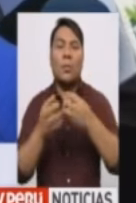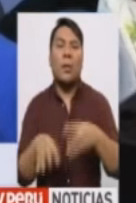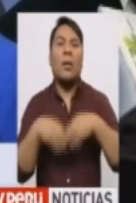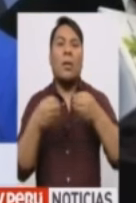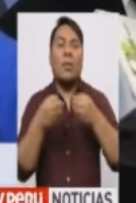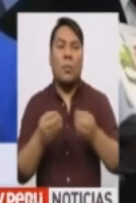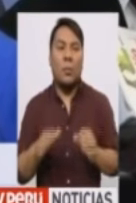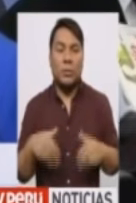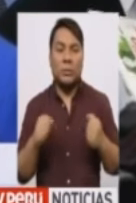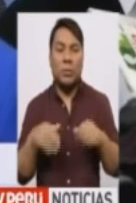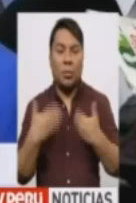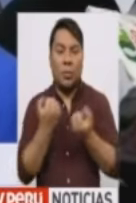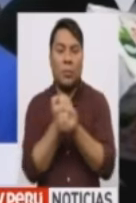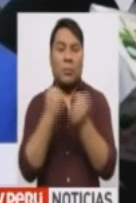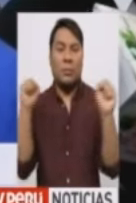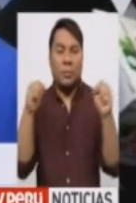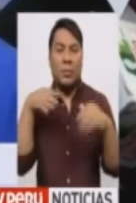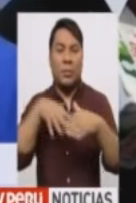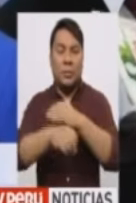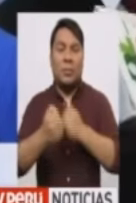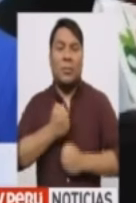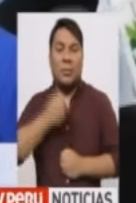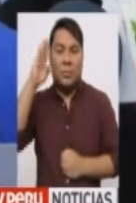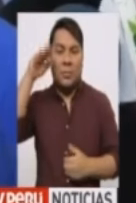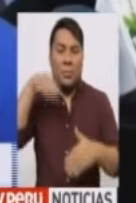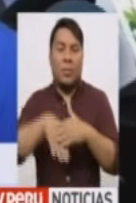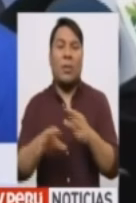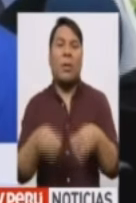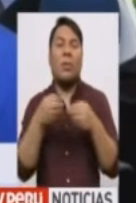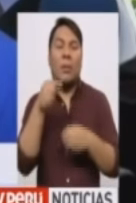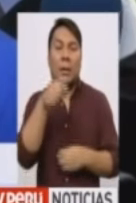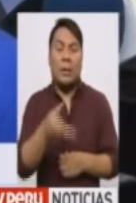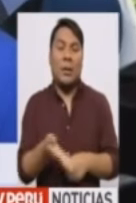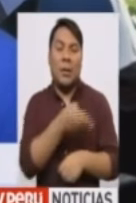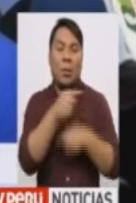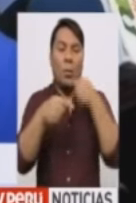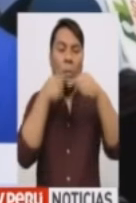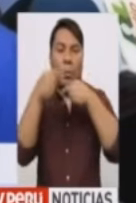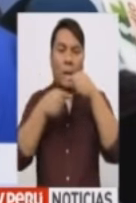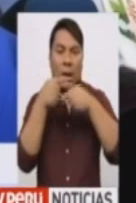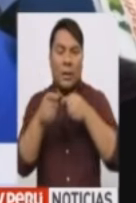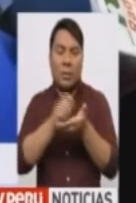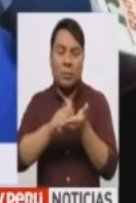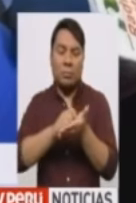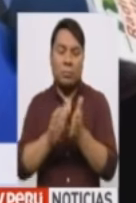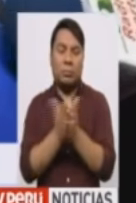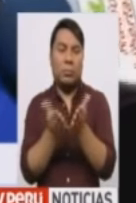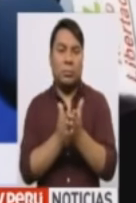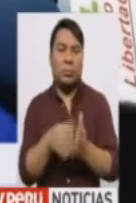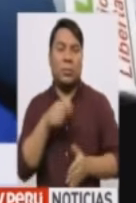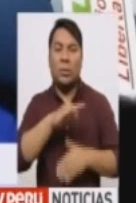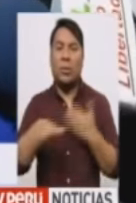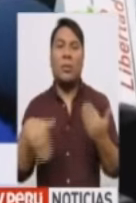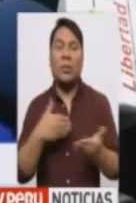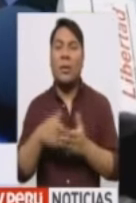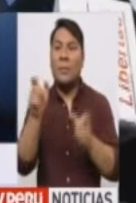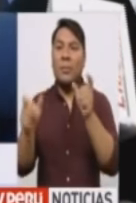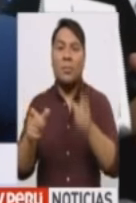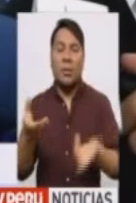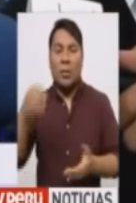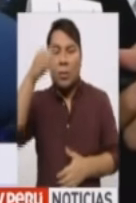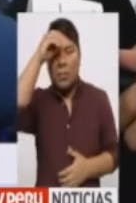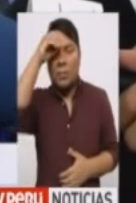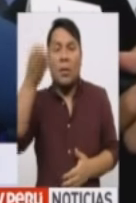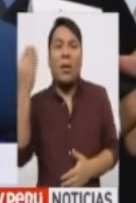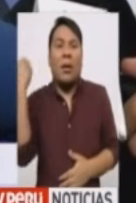cómo es que se pudo hacer esta operación con éxito, para que las personas que, así como él, que quiso documentarse con algún documento, no había, no existía